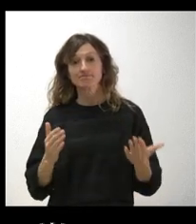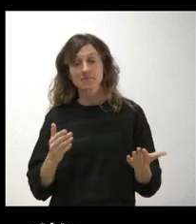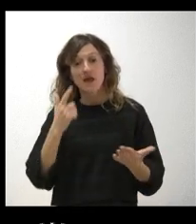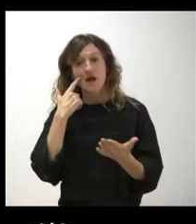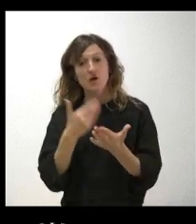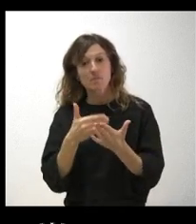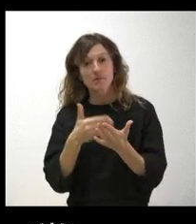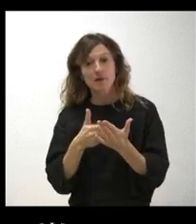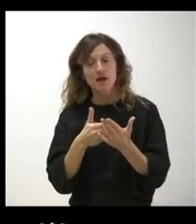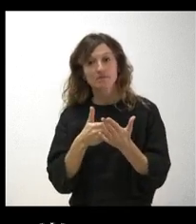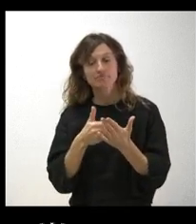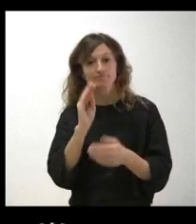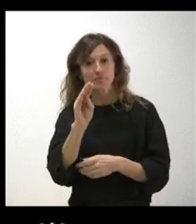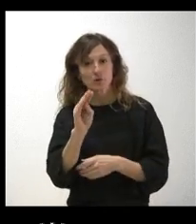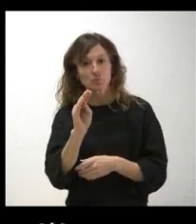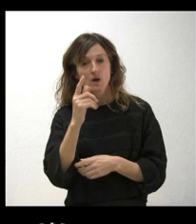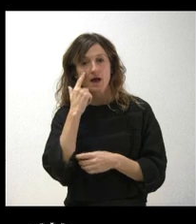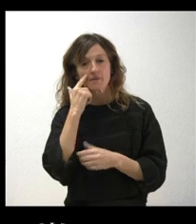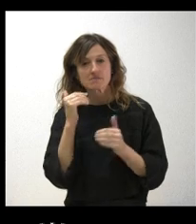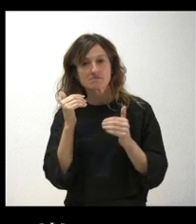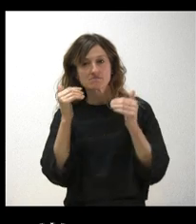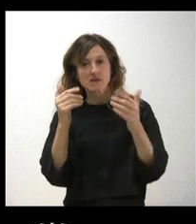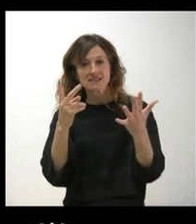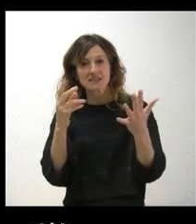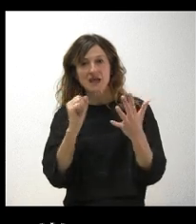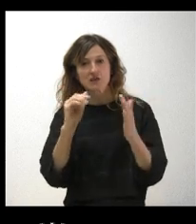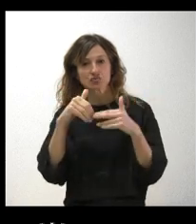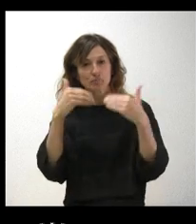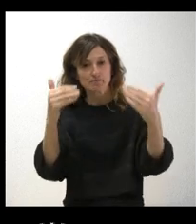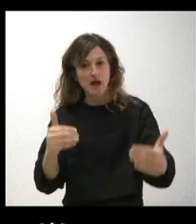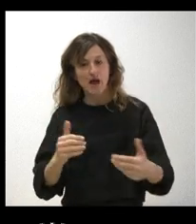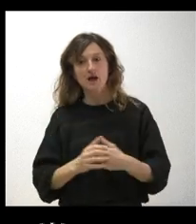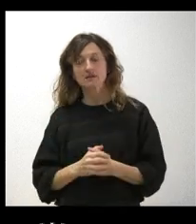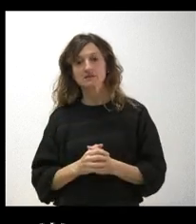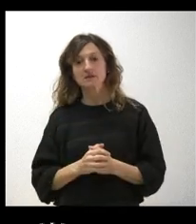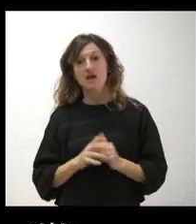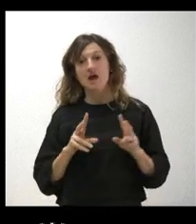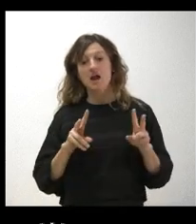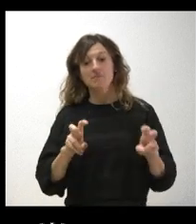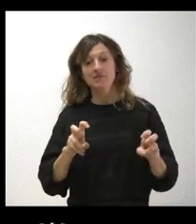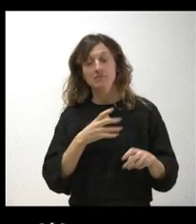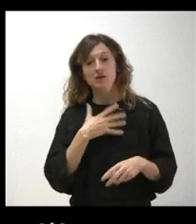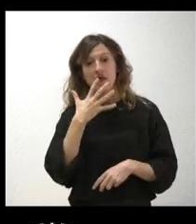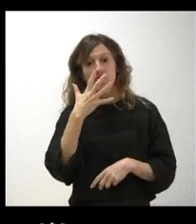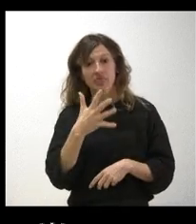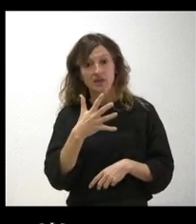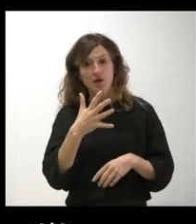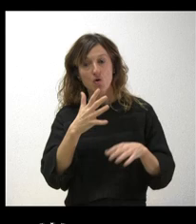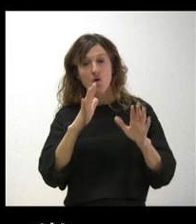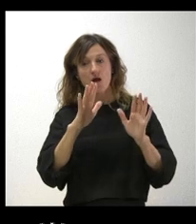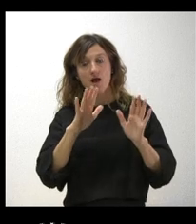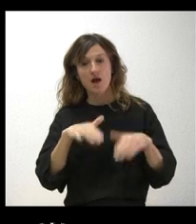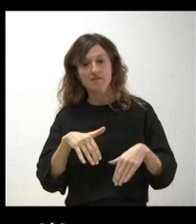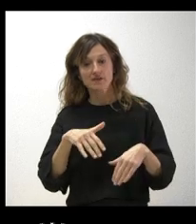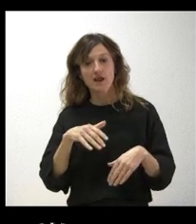si efectivamente Esto va a alargar 7 años más sobre los solo cinco que tenían inicialmente de la vida